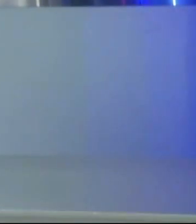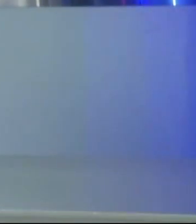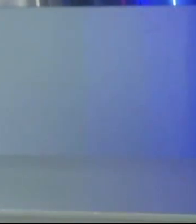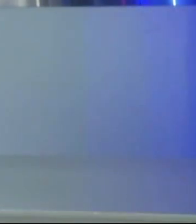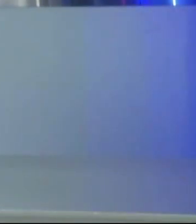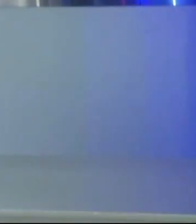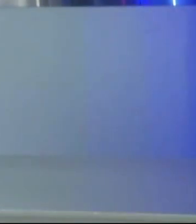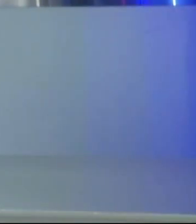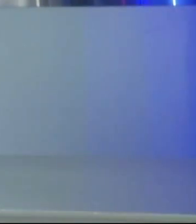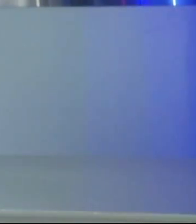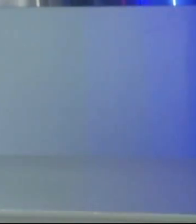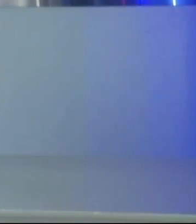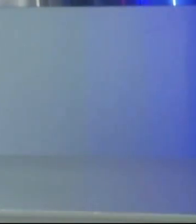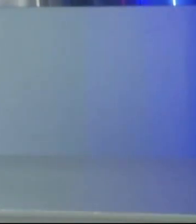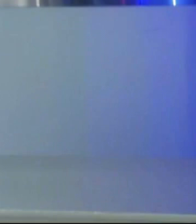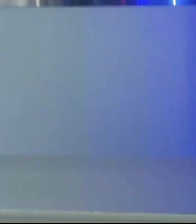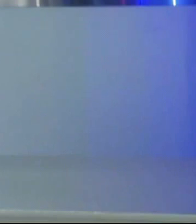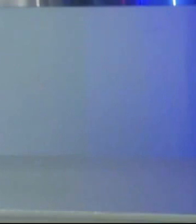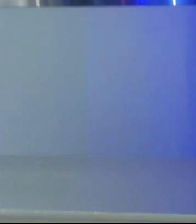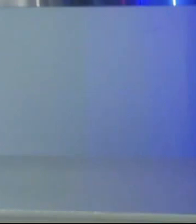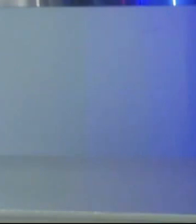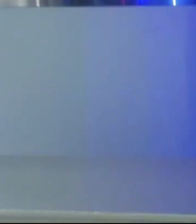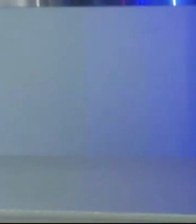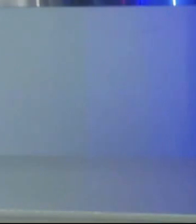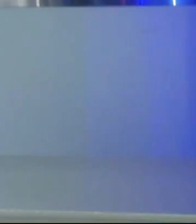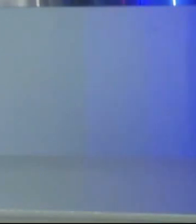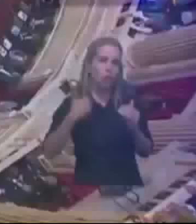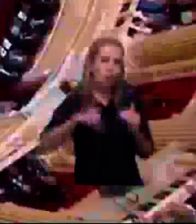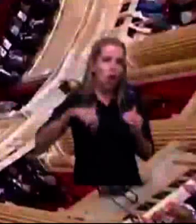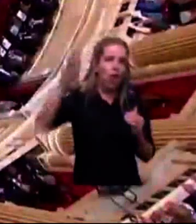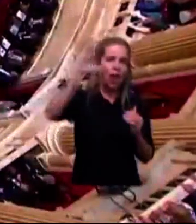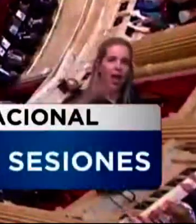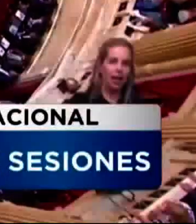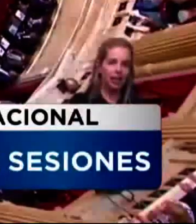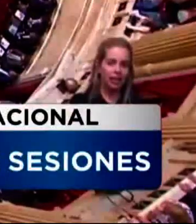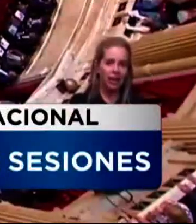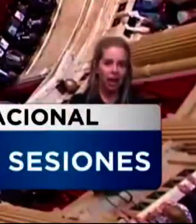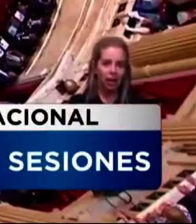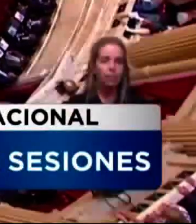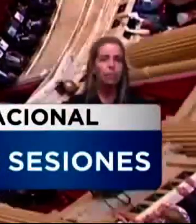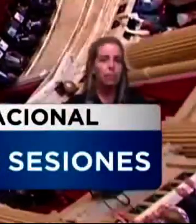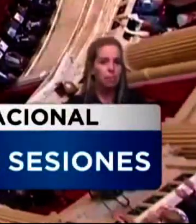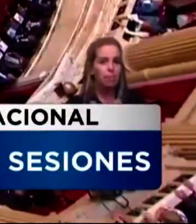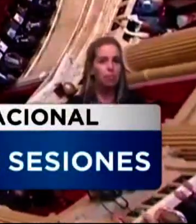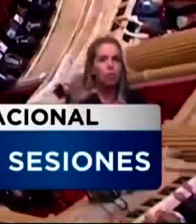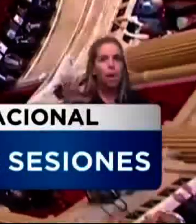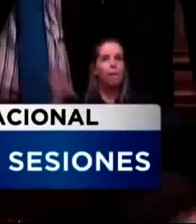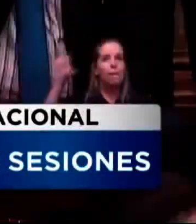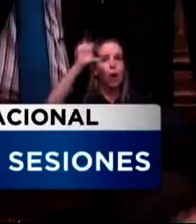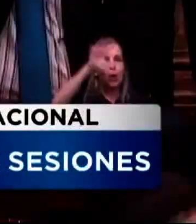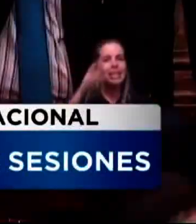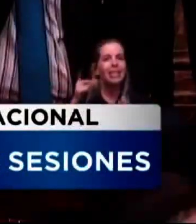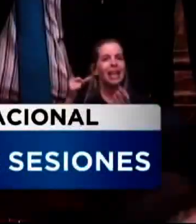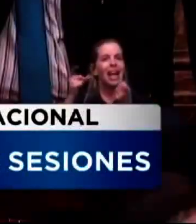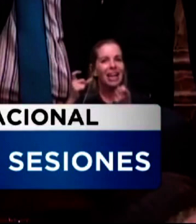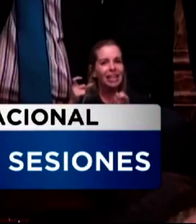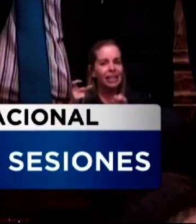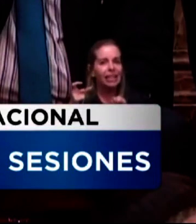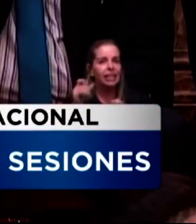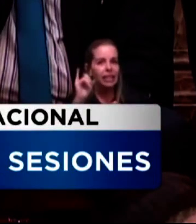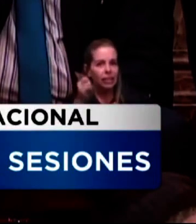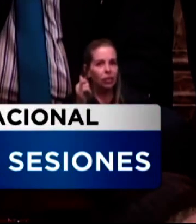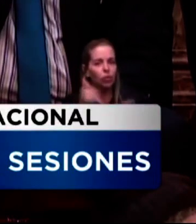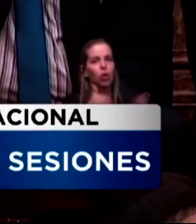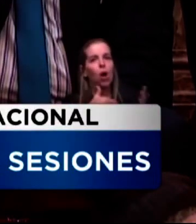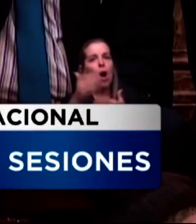Nación, Alberto Fernández, en el día de hoy en el Congreso. Mientras que muchas provincias necesitan realizar obras